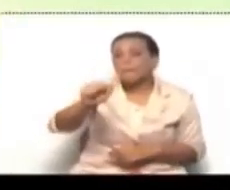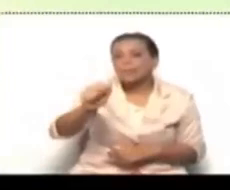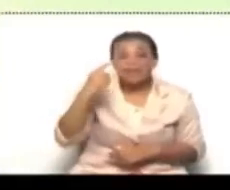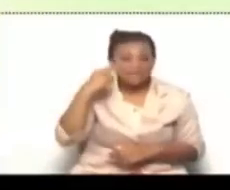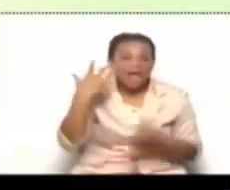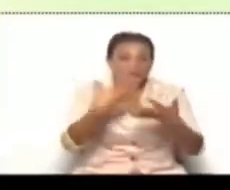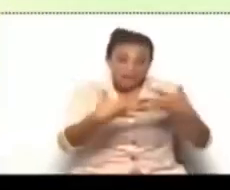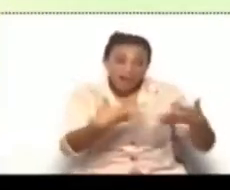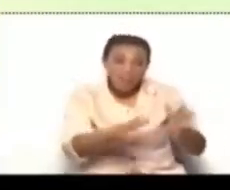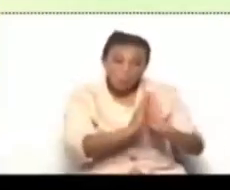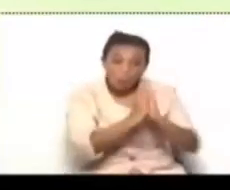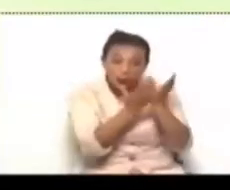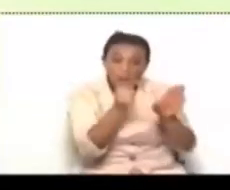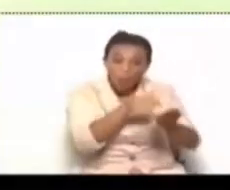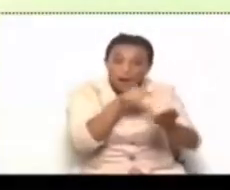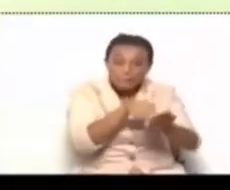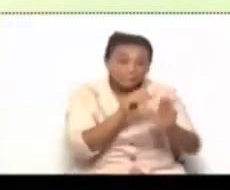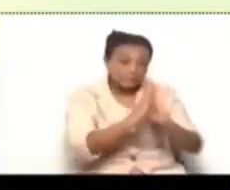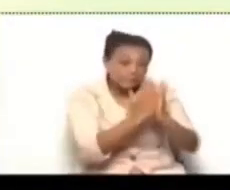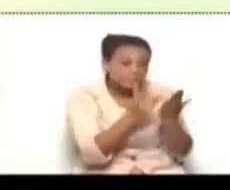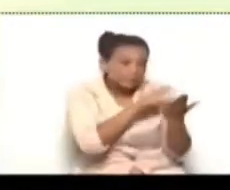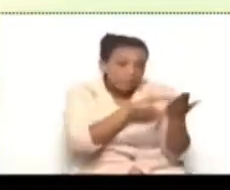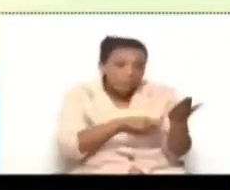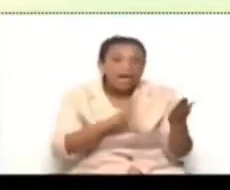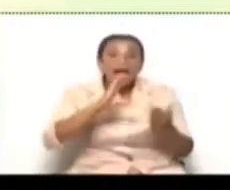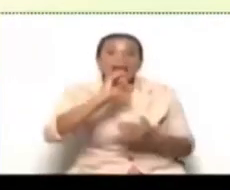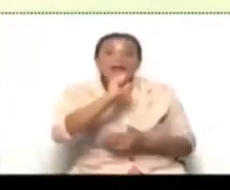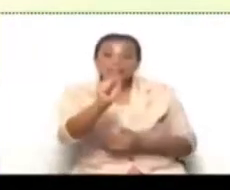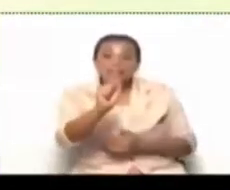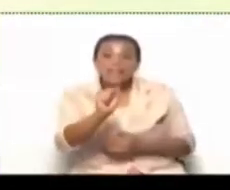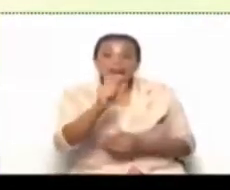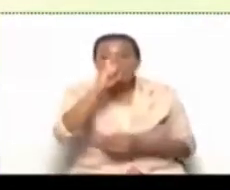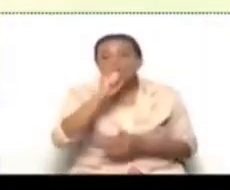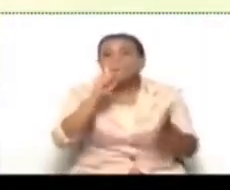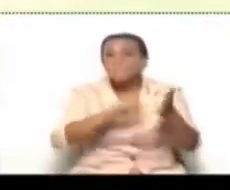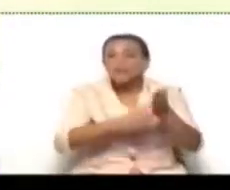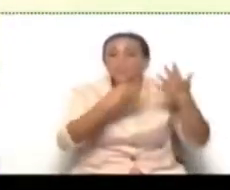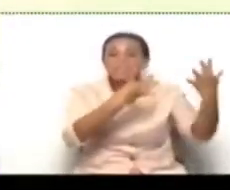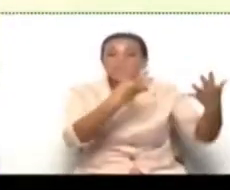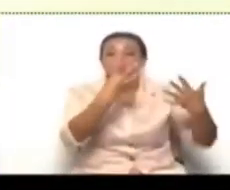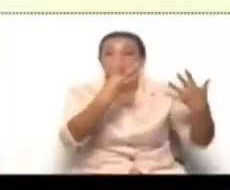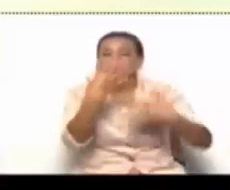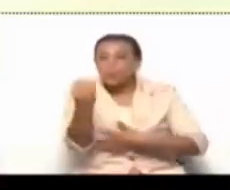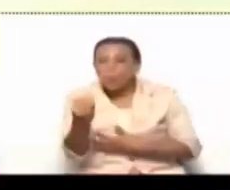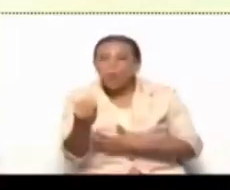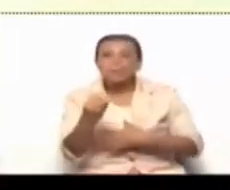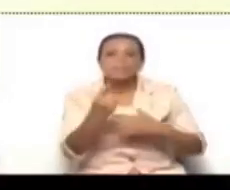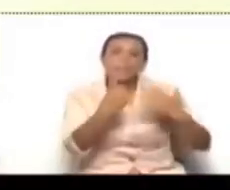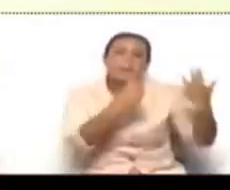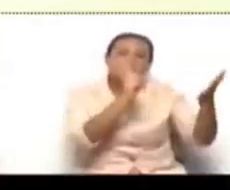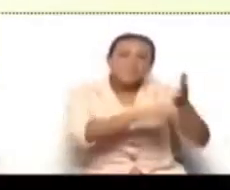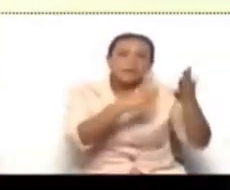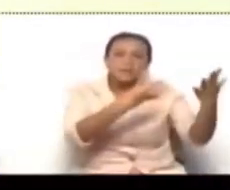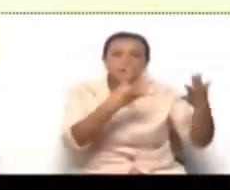ese libro y está también plenamente demostrado que la CIA en los años 50 y en los años 60 invirtió grandes cantidades de